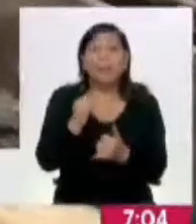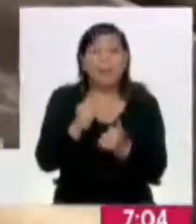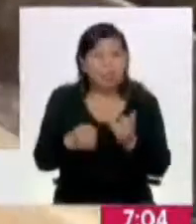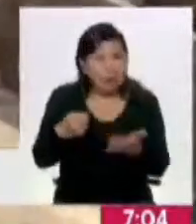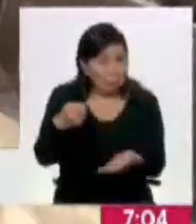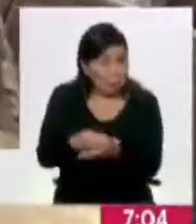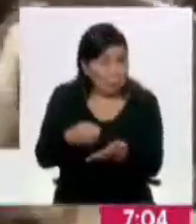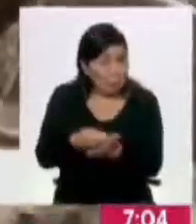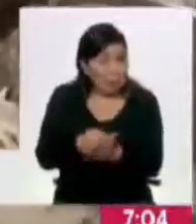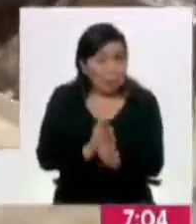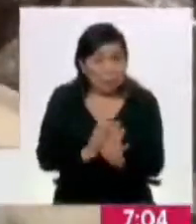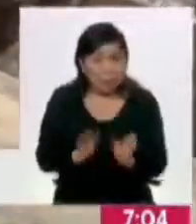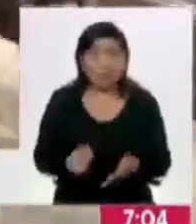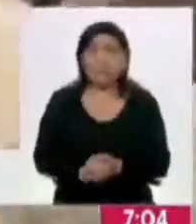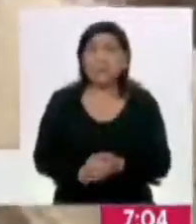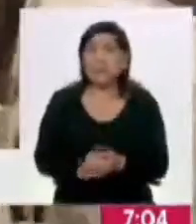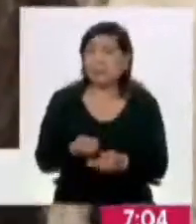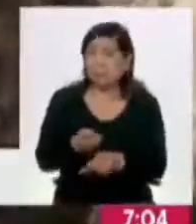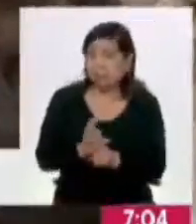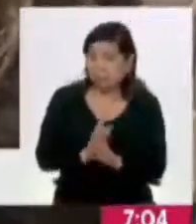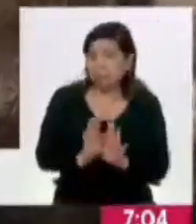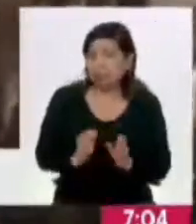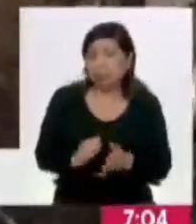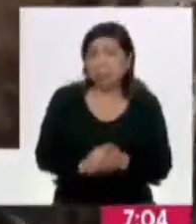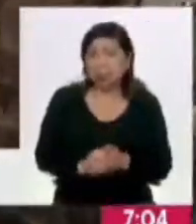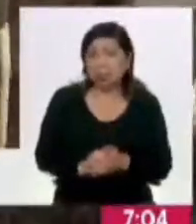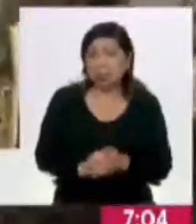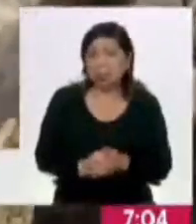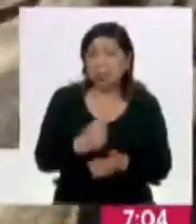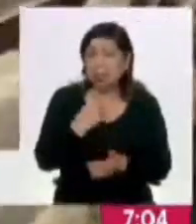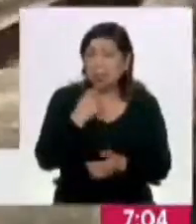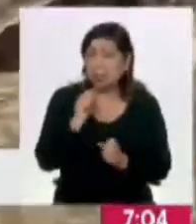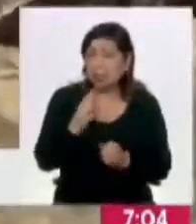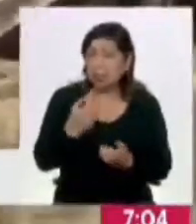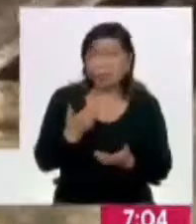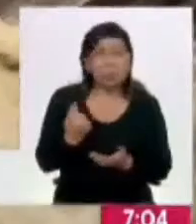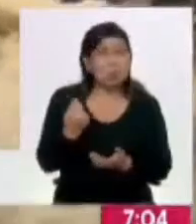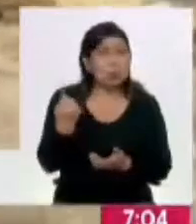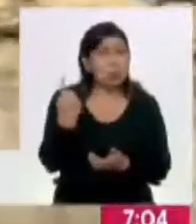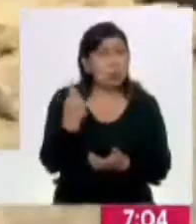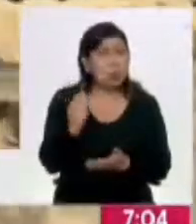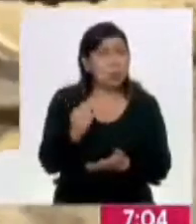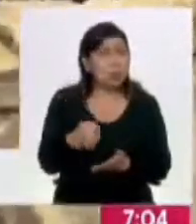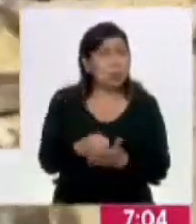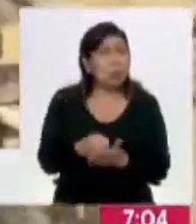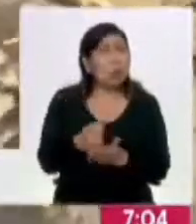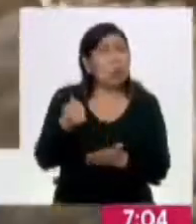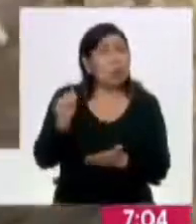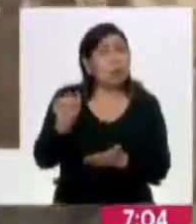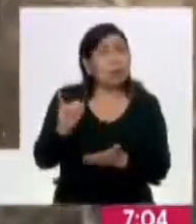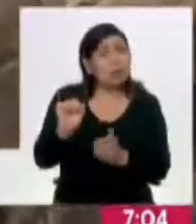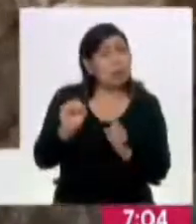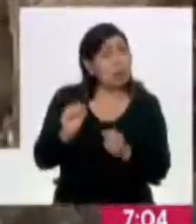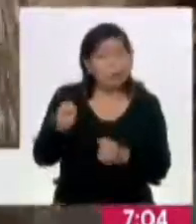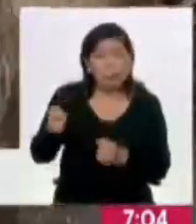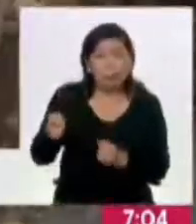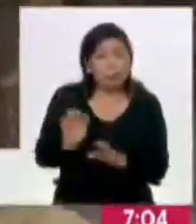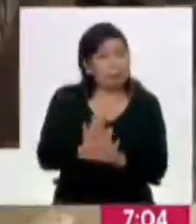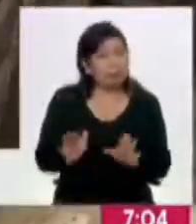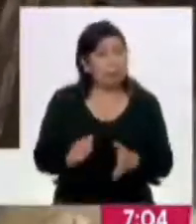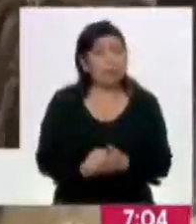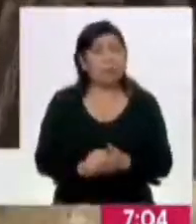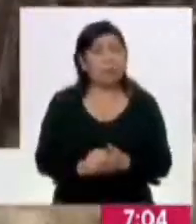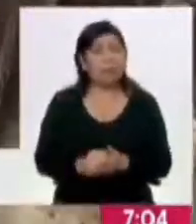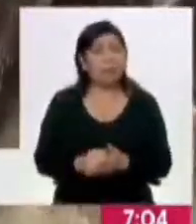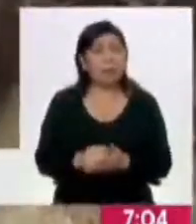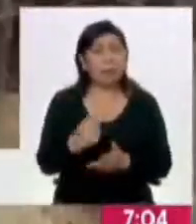de pagar este préstamo, lo que estas personas les indicaban era que solamente tenían que pagar las cuotas de interés, así, nada más. Estas